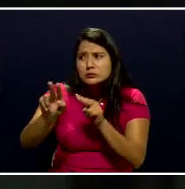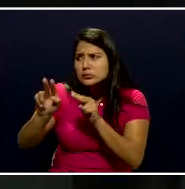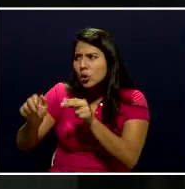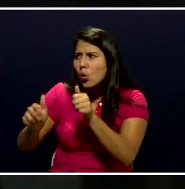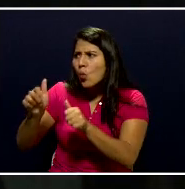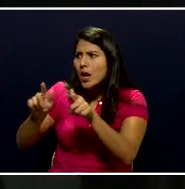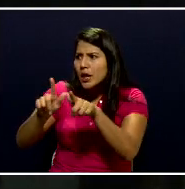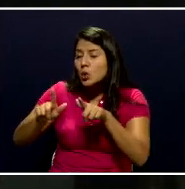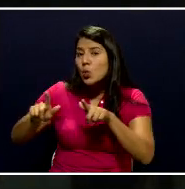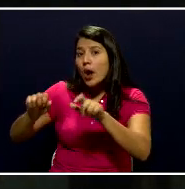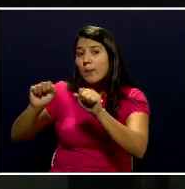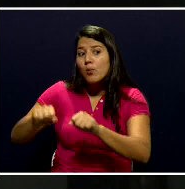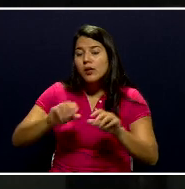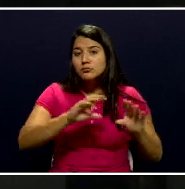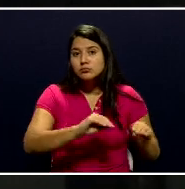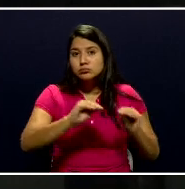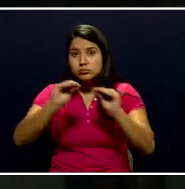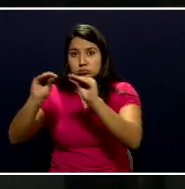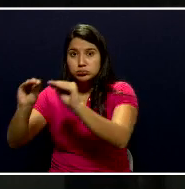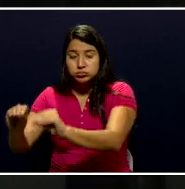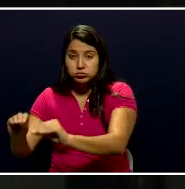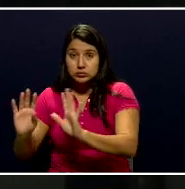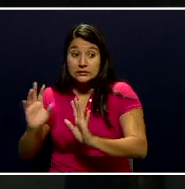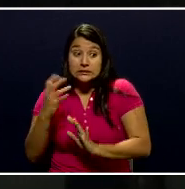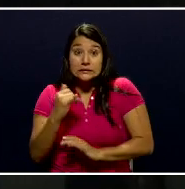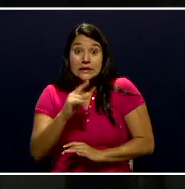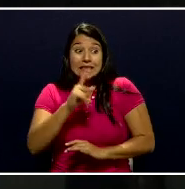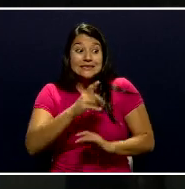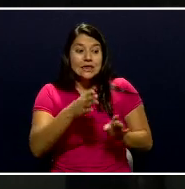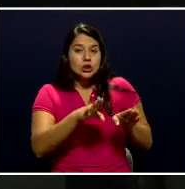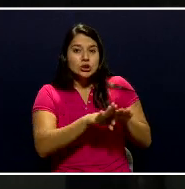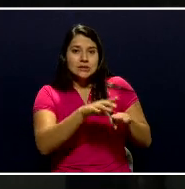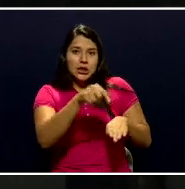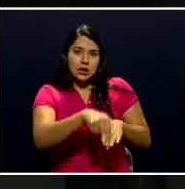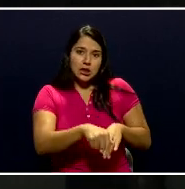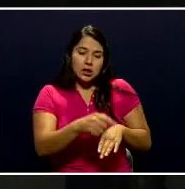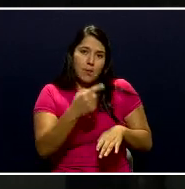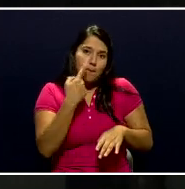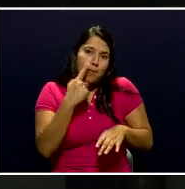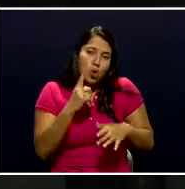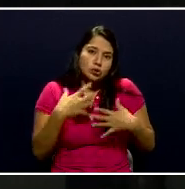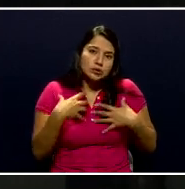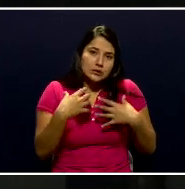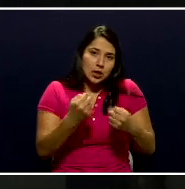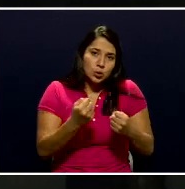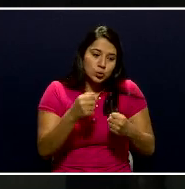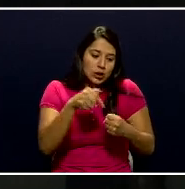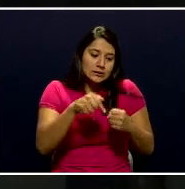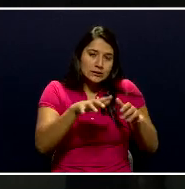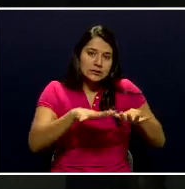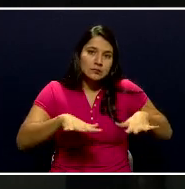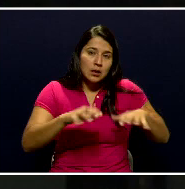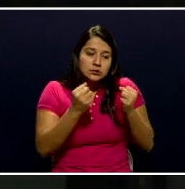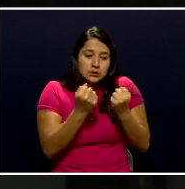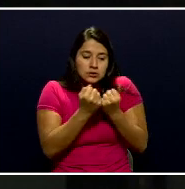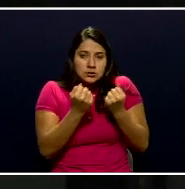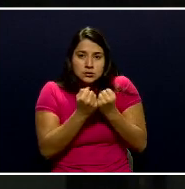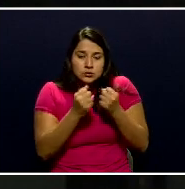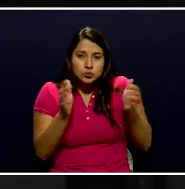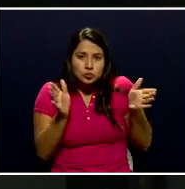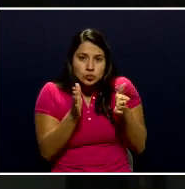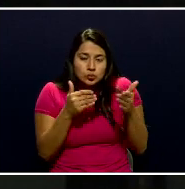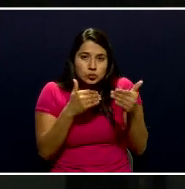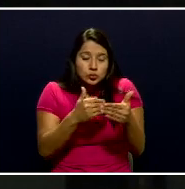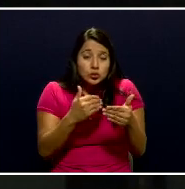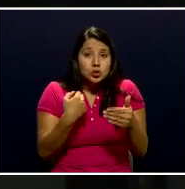previniendo la posibilidad de que hubiera que clausurar por razones sanitarias este espacio y sí estamos avanzando. Ayer hubo